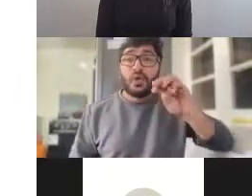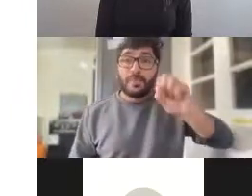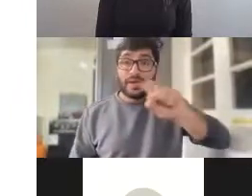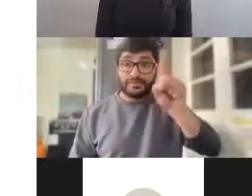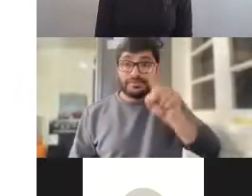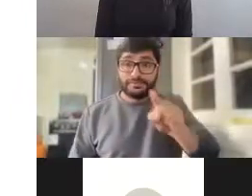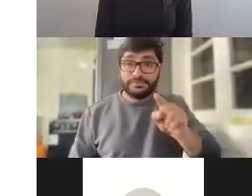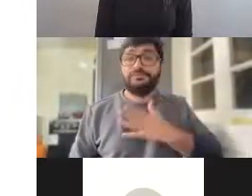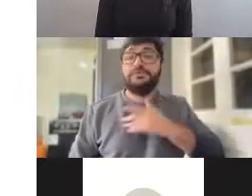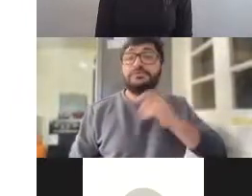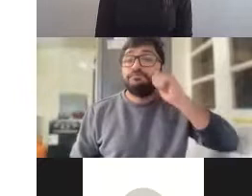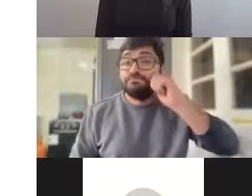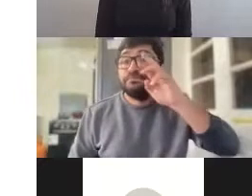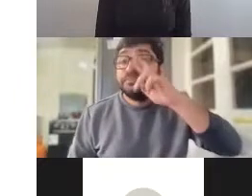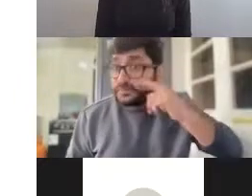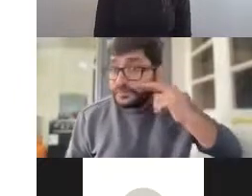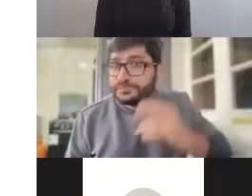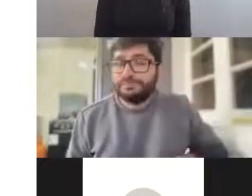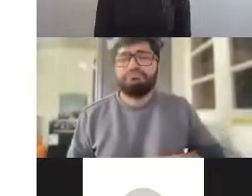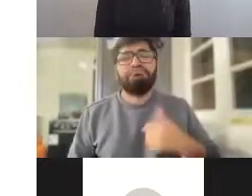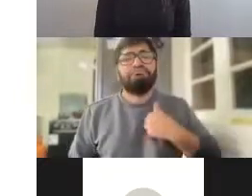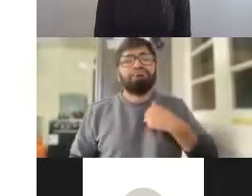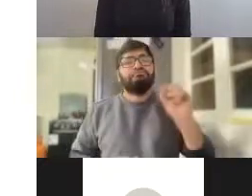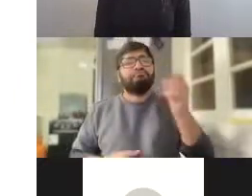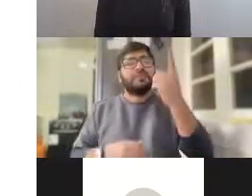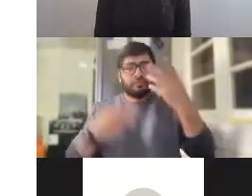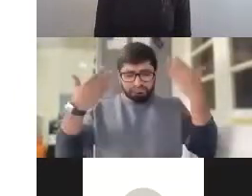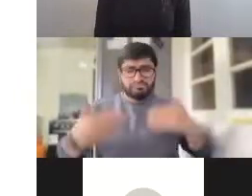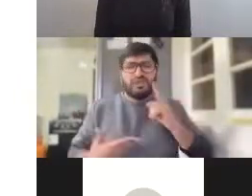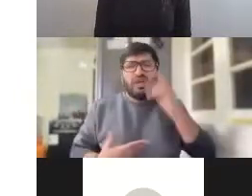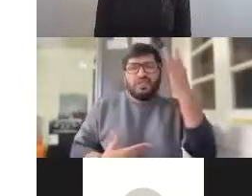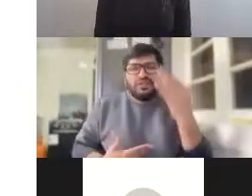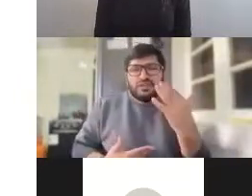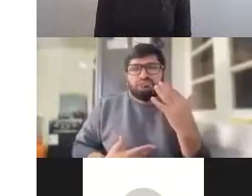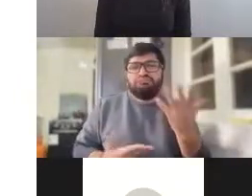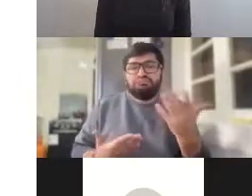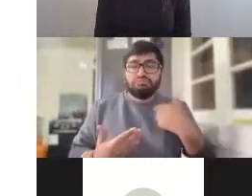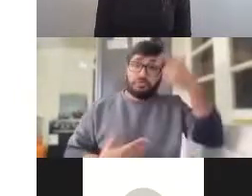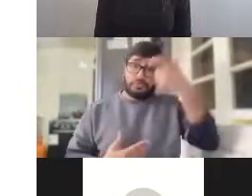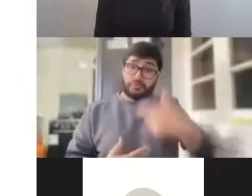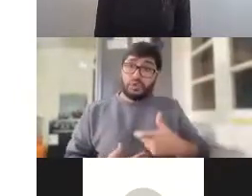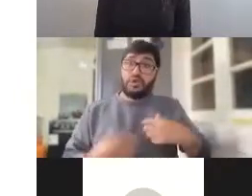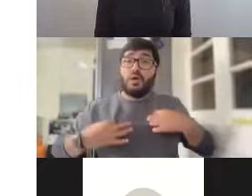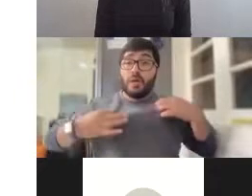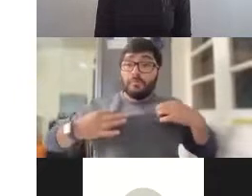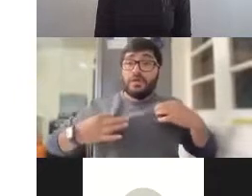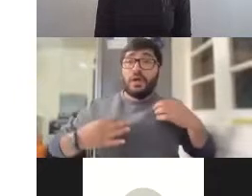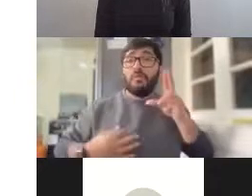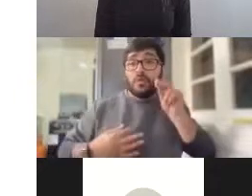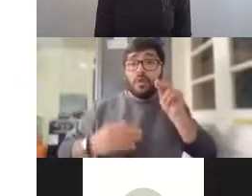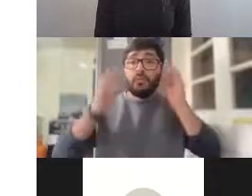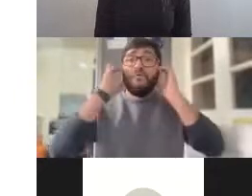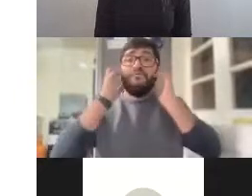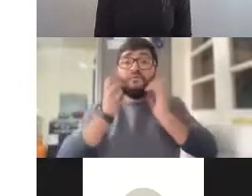presentar un poco. Mi nombre es Tomás. Esta es mi seña, ¿ya? Primero yo, característica,